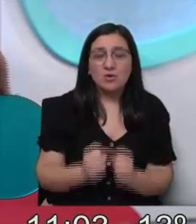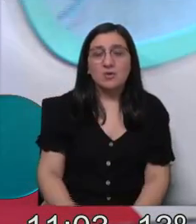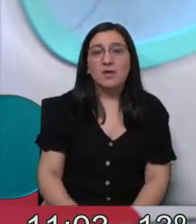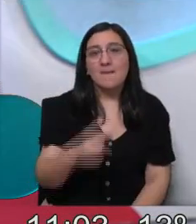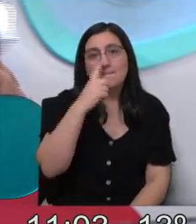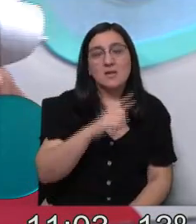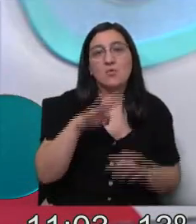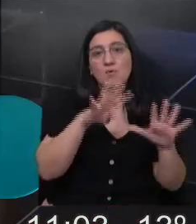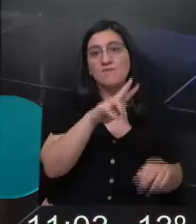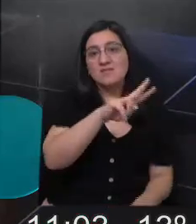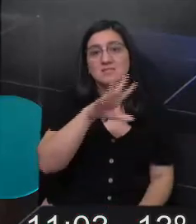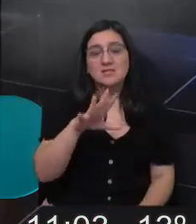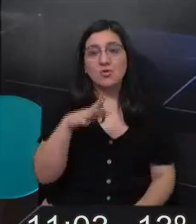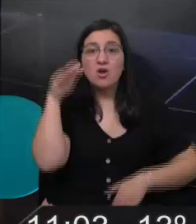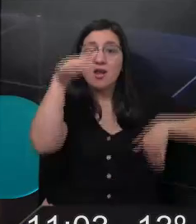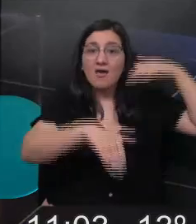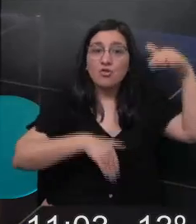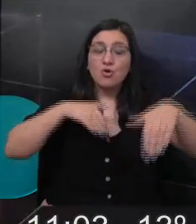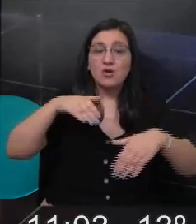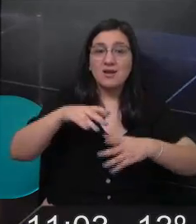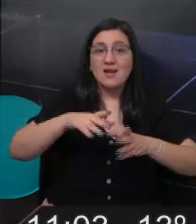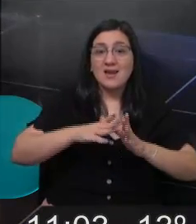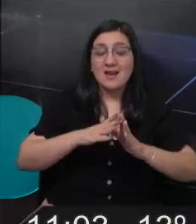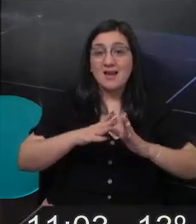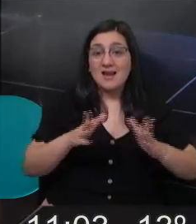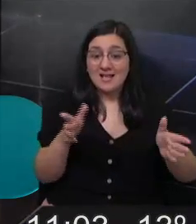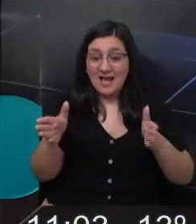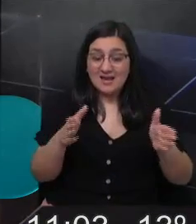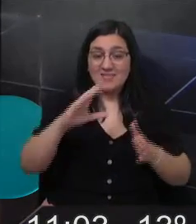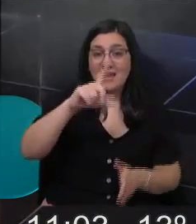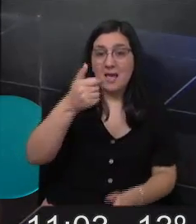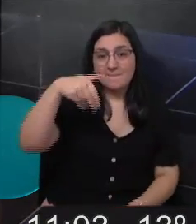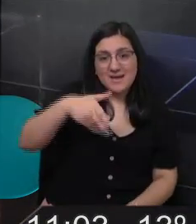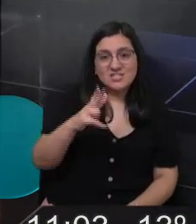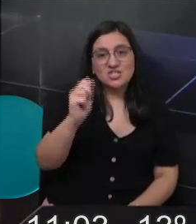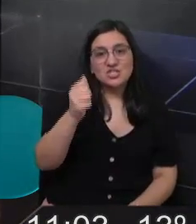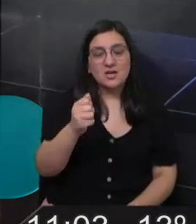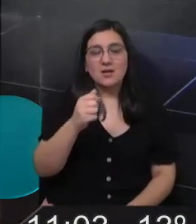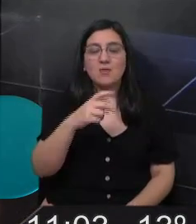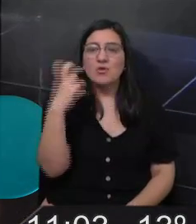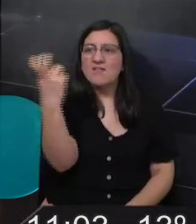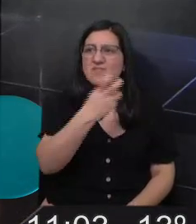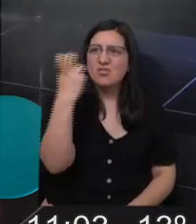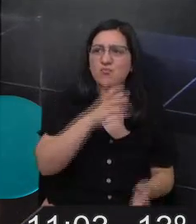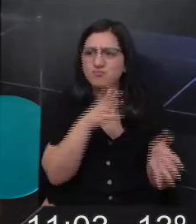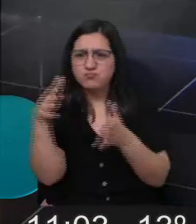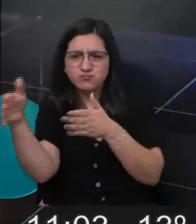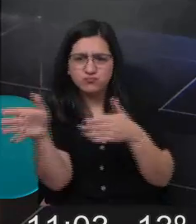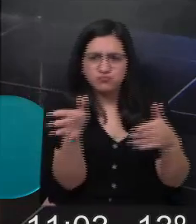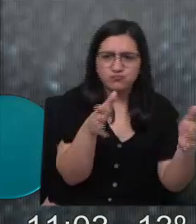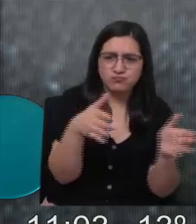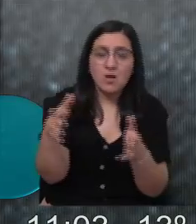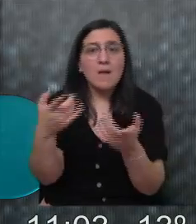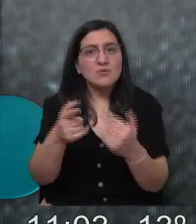1925 nadó el Canal de la Mancha con, me imagino, cruzar helada, entre Francia el agua y la Bretaña. La llevó para un lado, para el otro, claro. Le dijo, esto no va a ser tuyo y lo